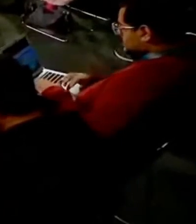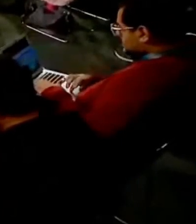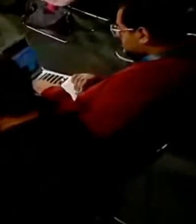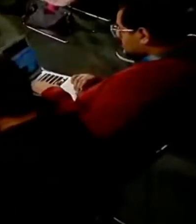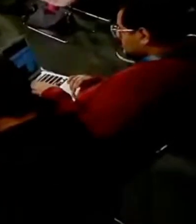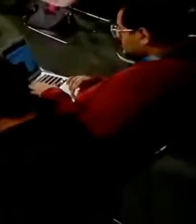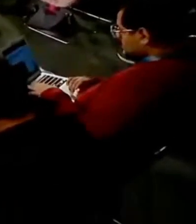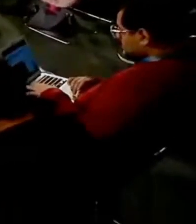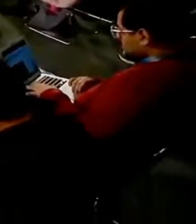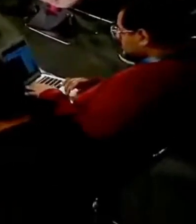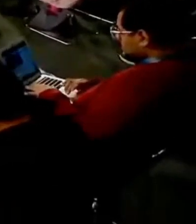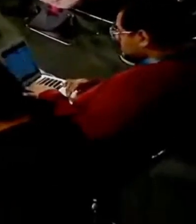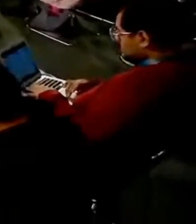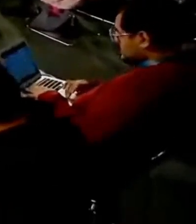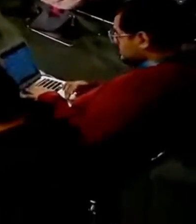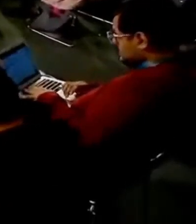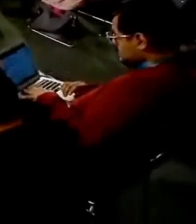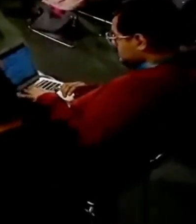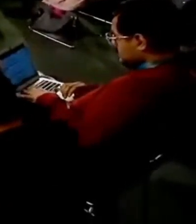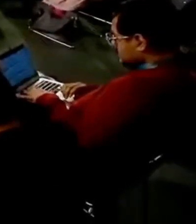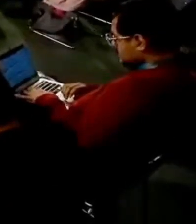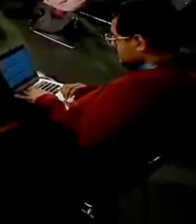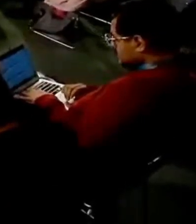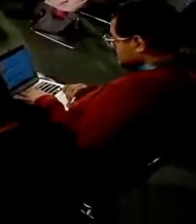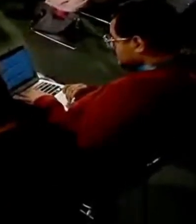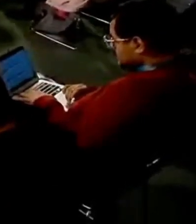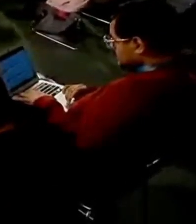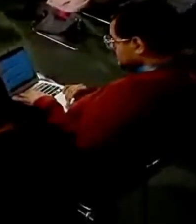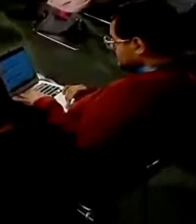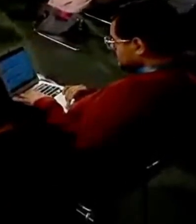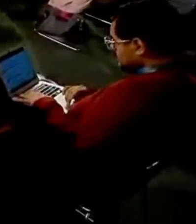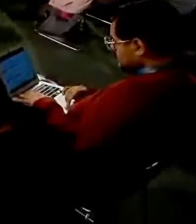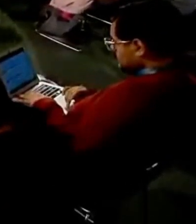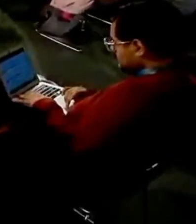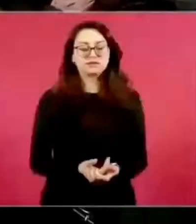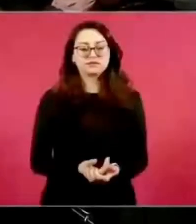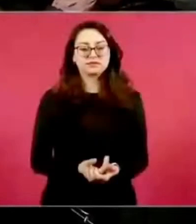pues no hablamos de eso prácticamente.